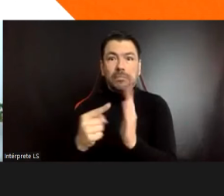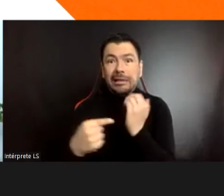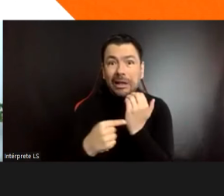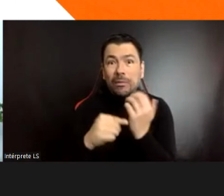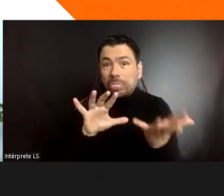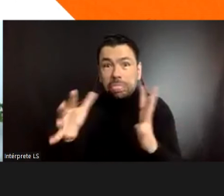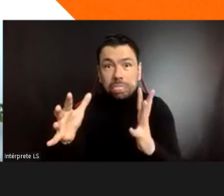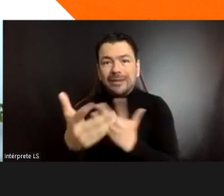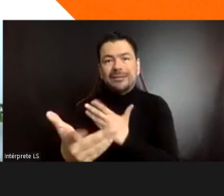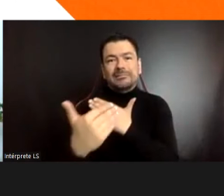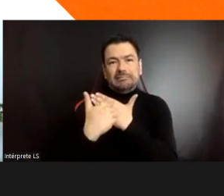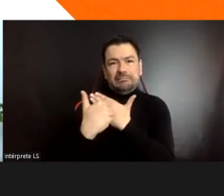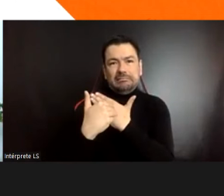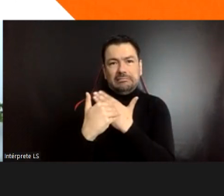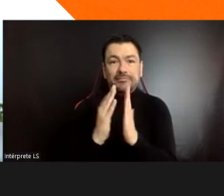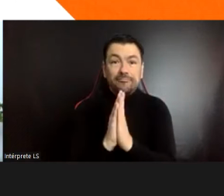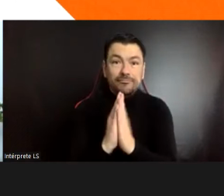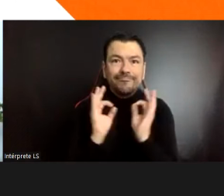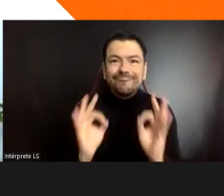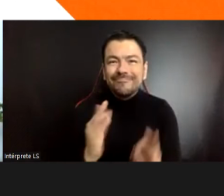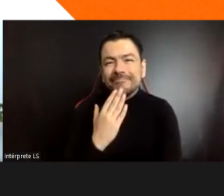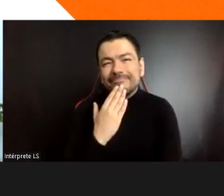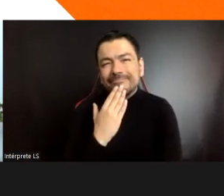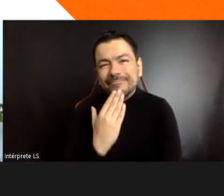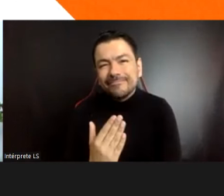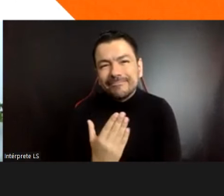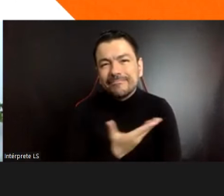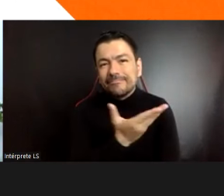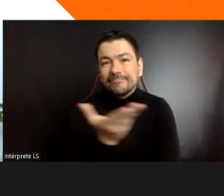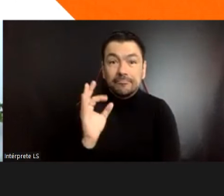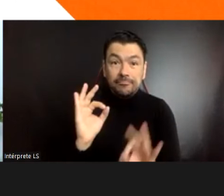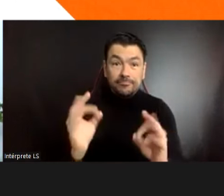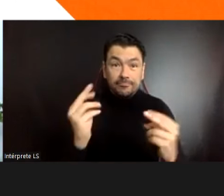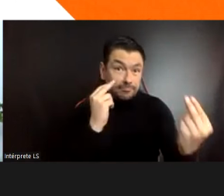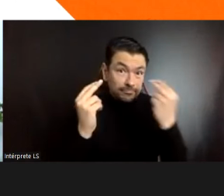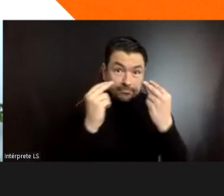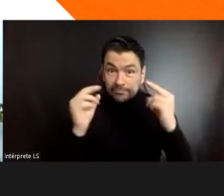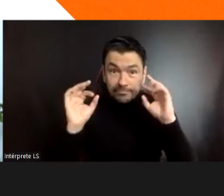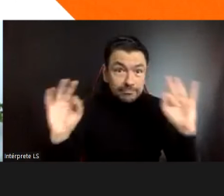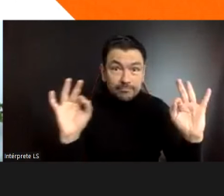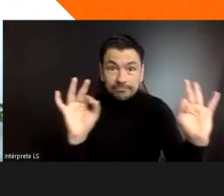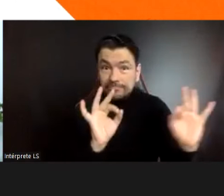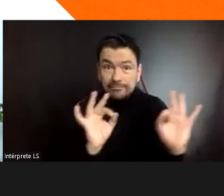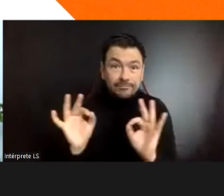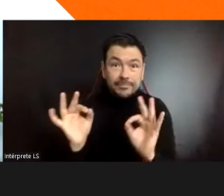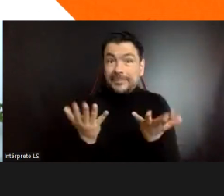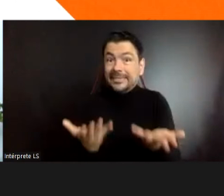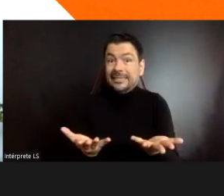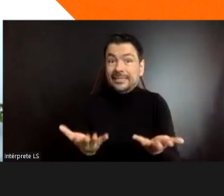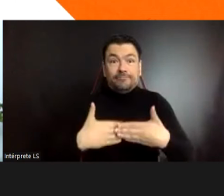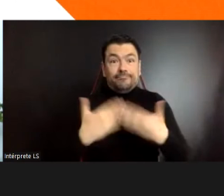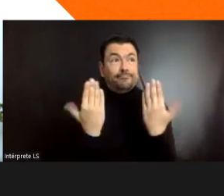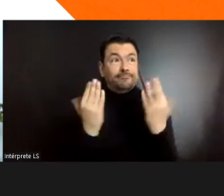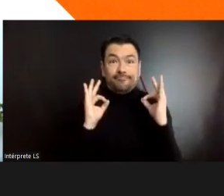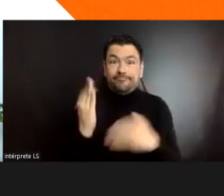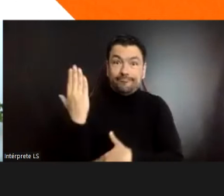Nuevamente, muchas gracias por estar con nosotros. Esperamos que este día sea algo que